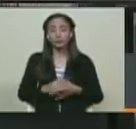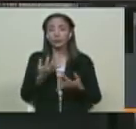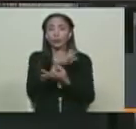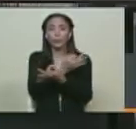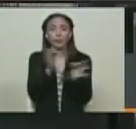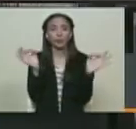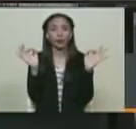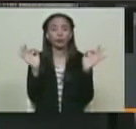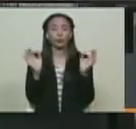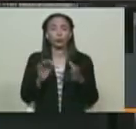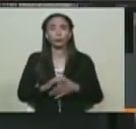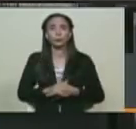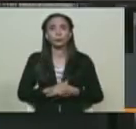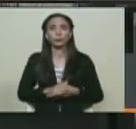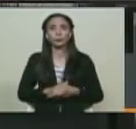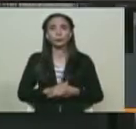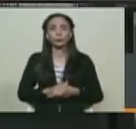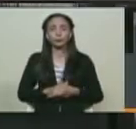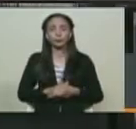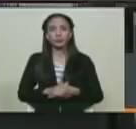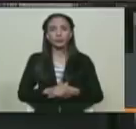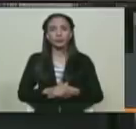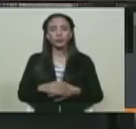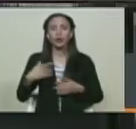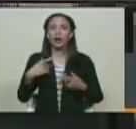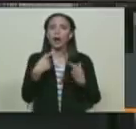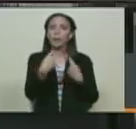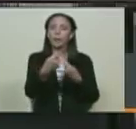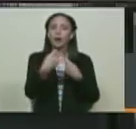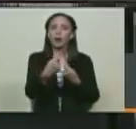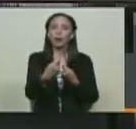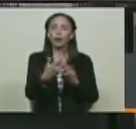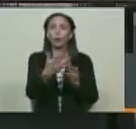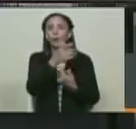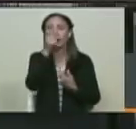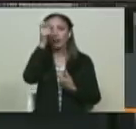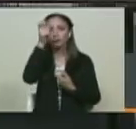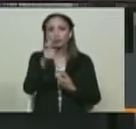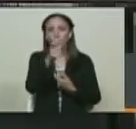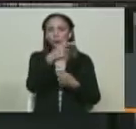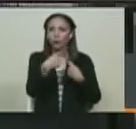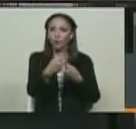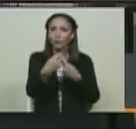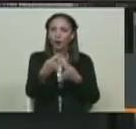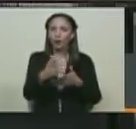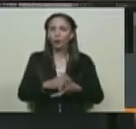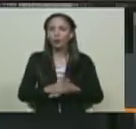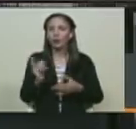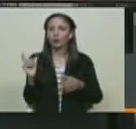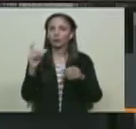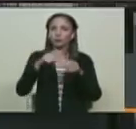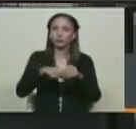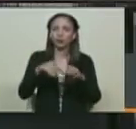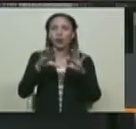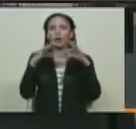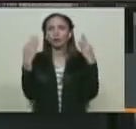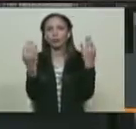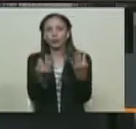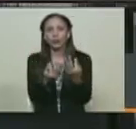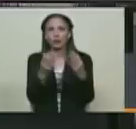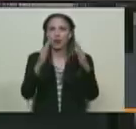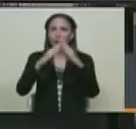exitosamente. Es la inversión de la riqueza del país, del ingreso nacional, en la familia, en el